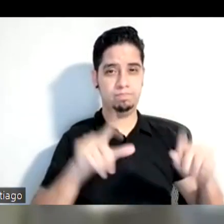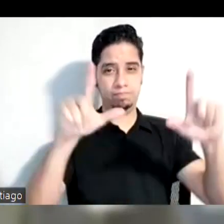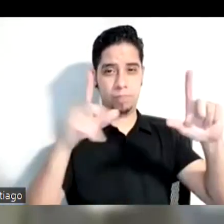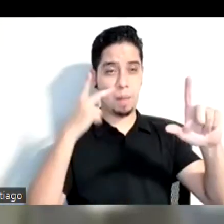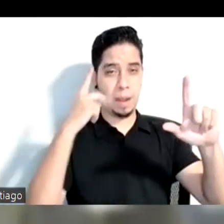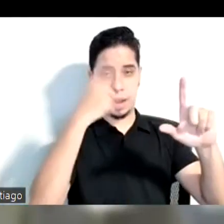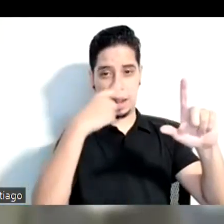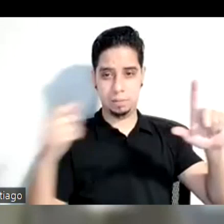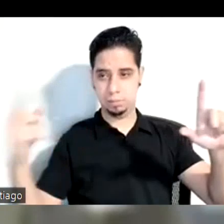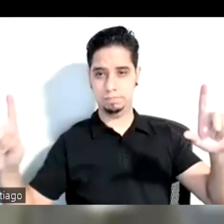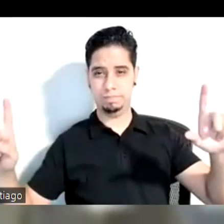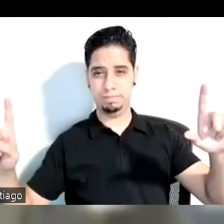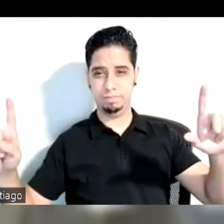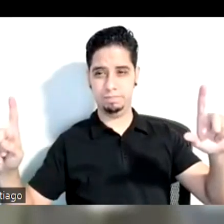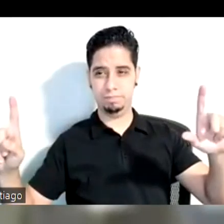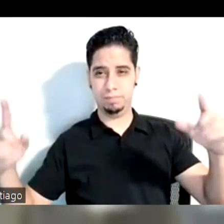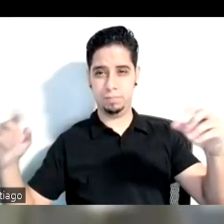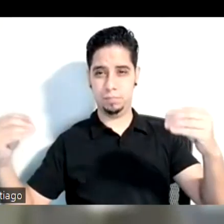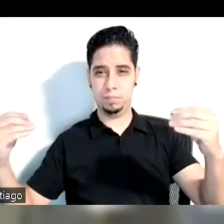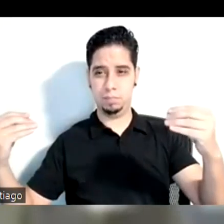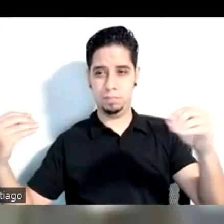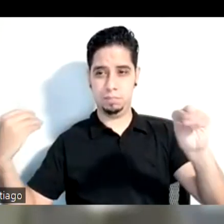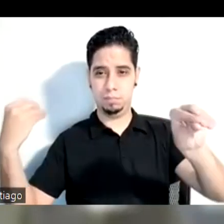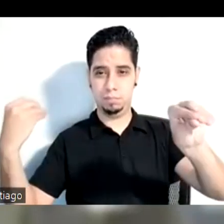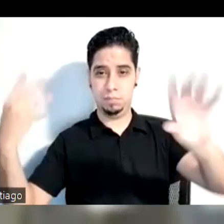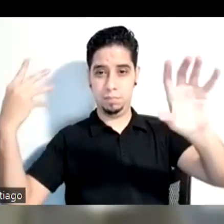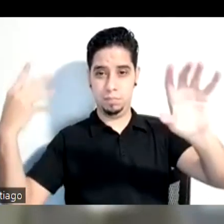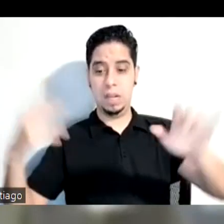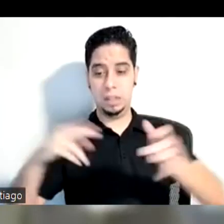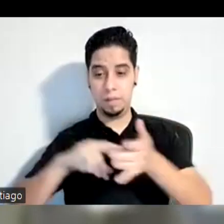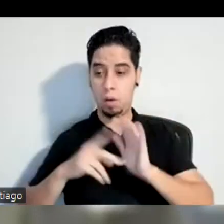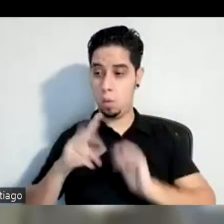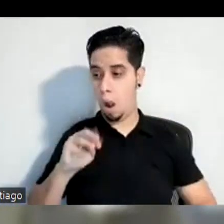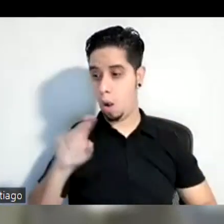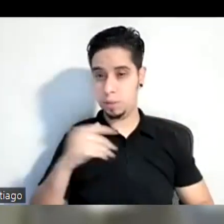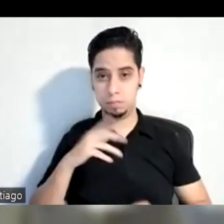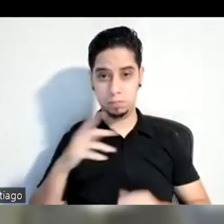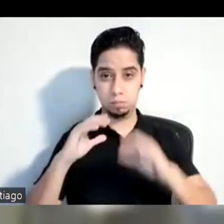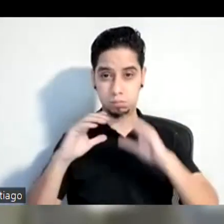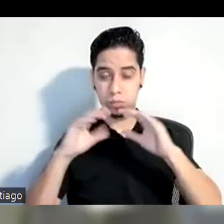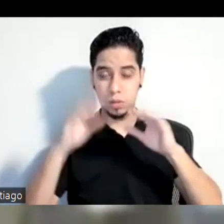persona estaba acá. Entonces decían que eso es la comunicación del futuro, ¿verdad? Pues